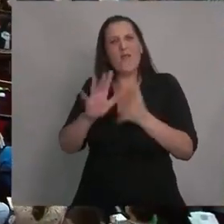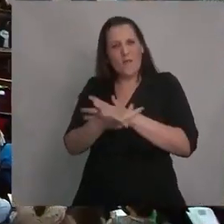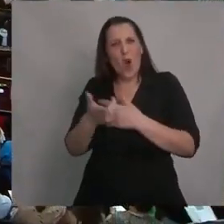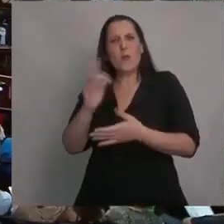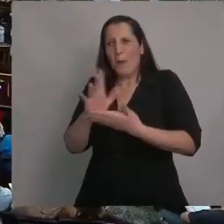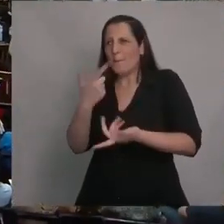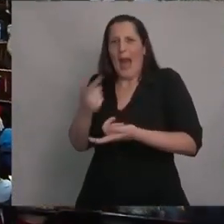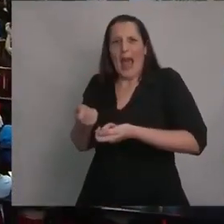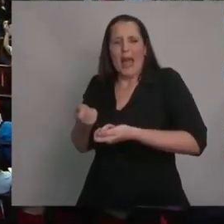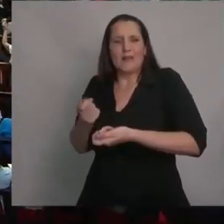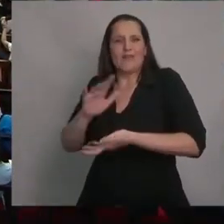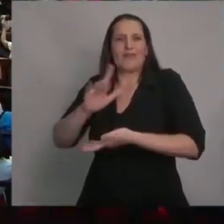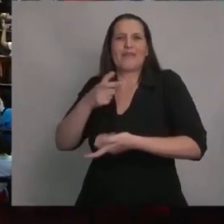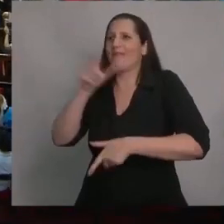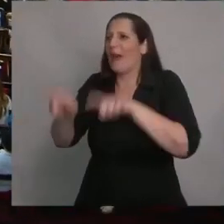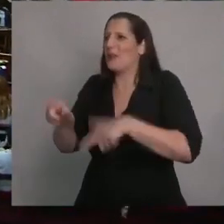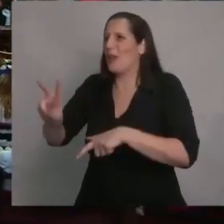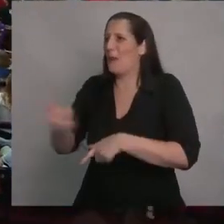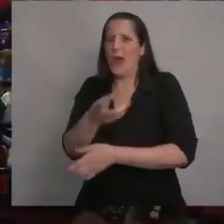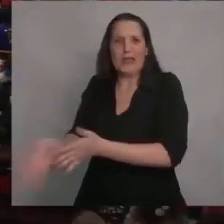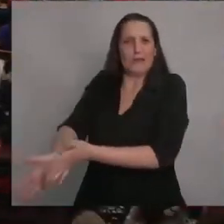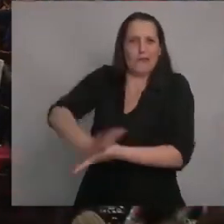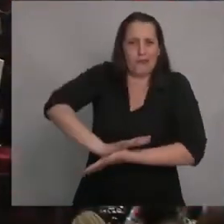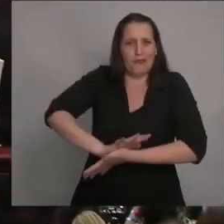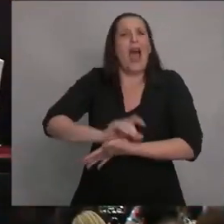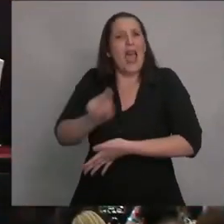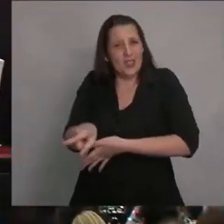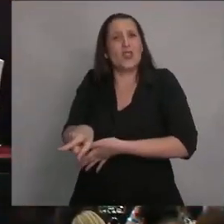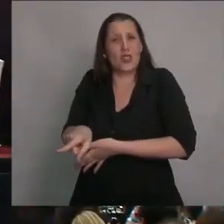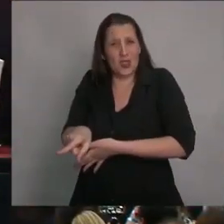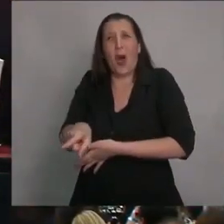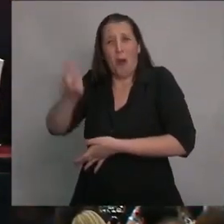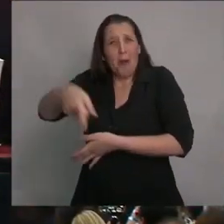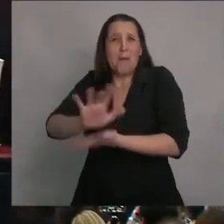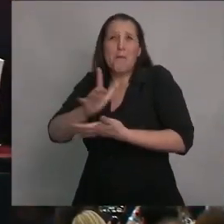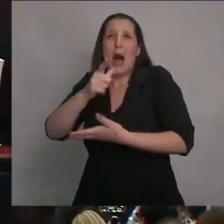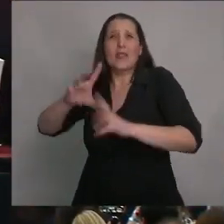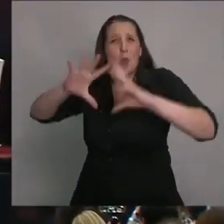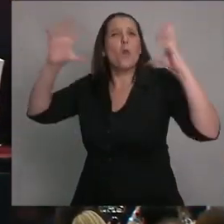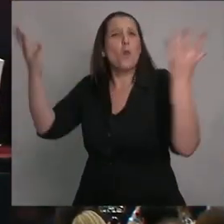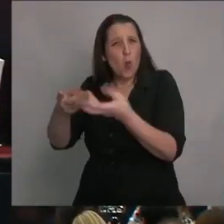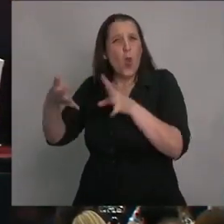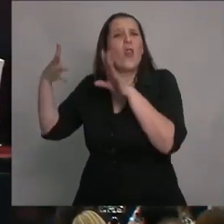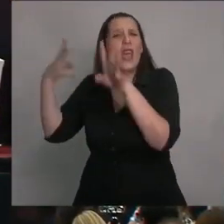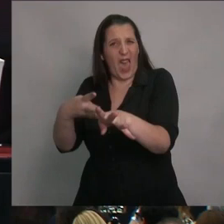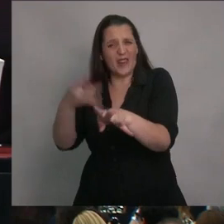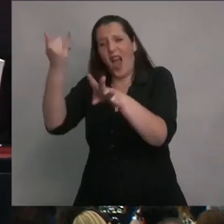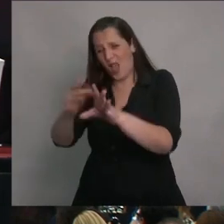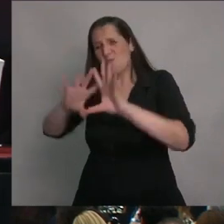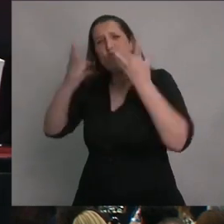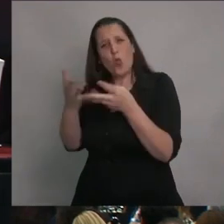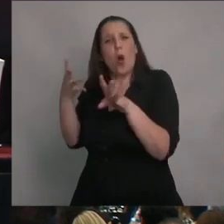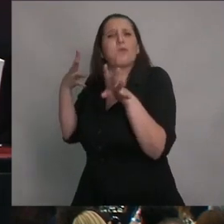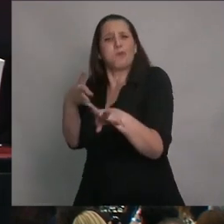genocidio, son todos partes de un universo bélico paraestatal, paramilitar,